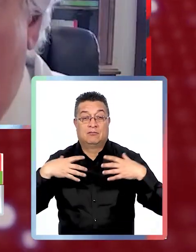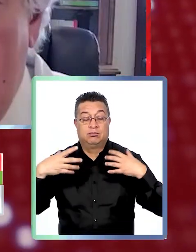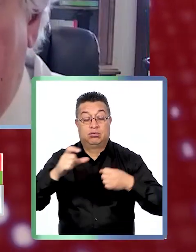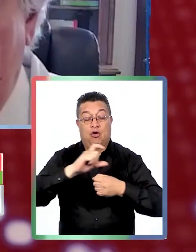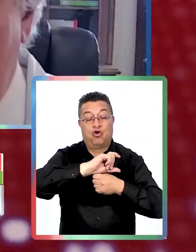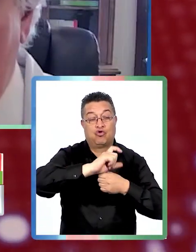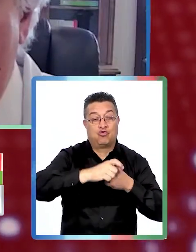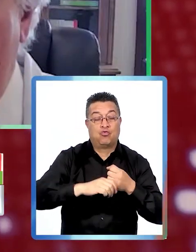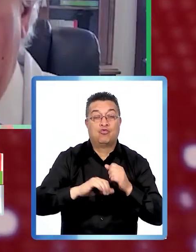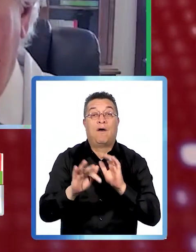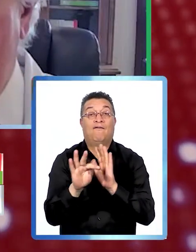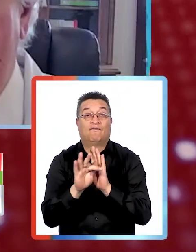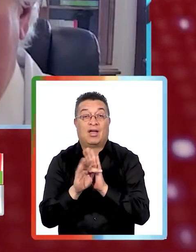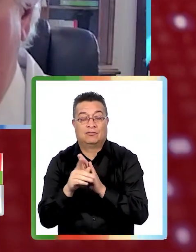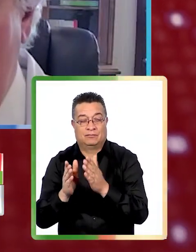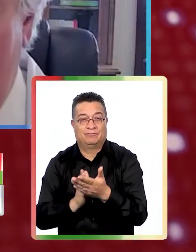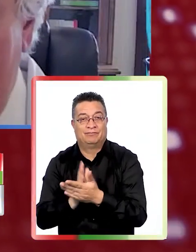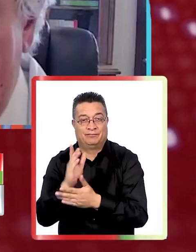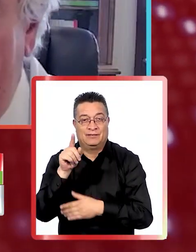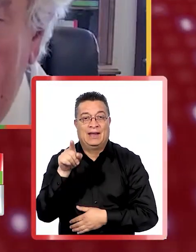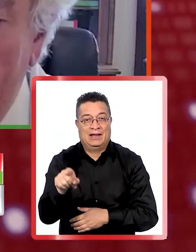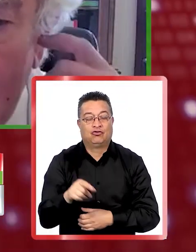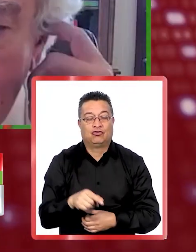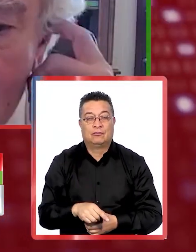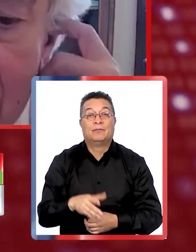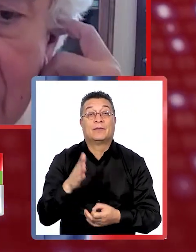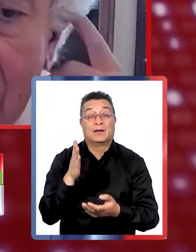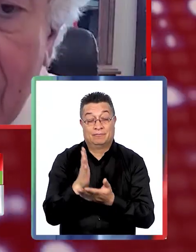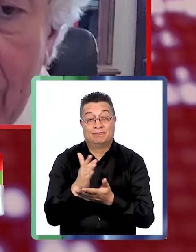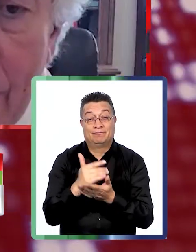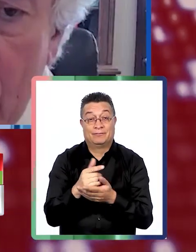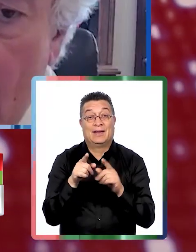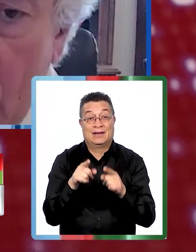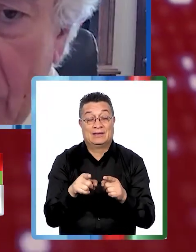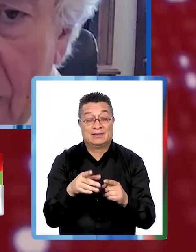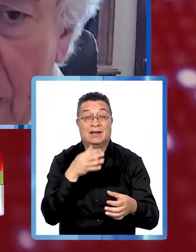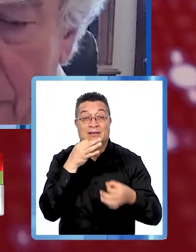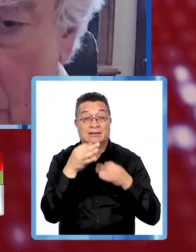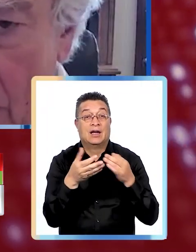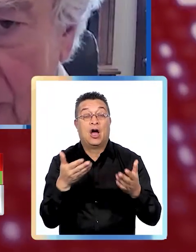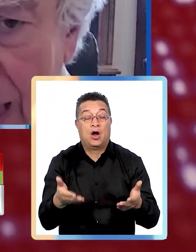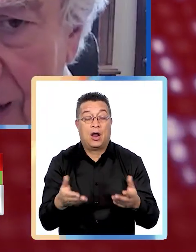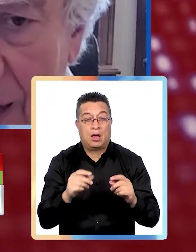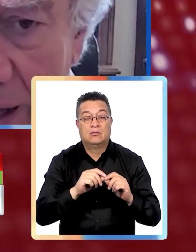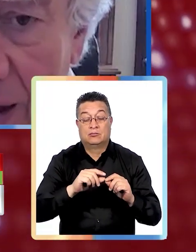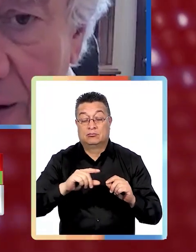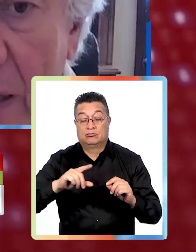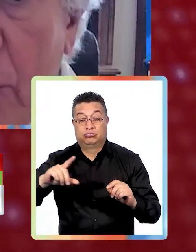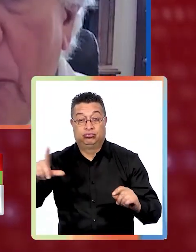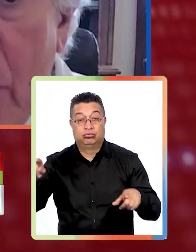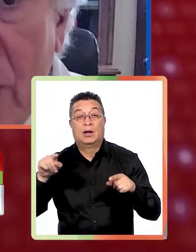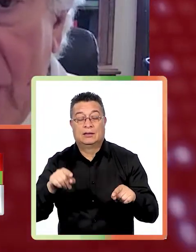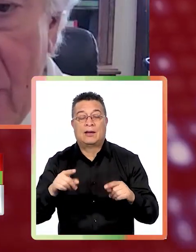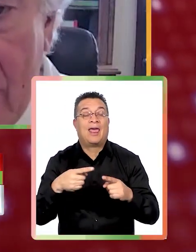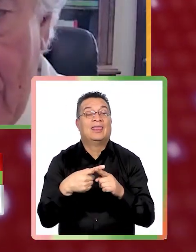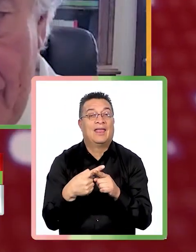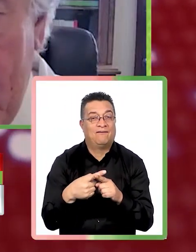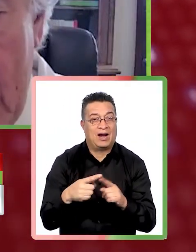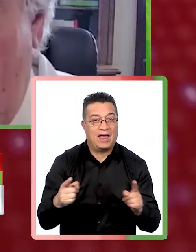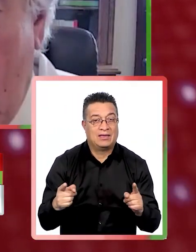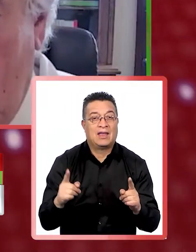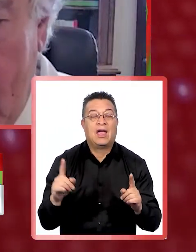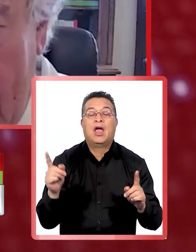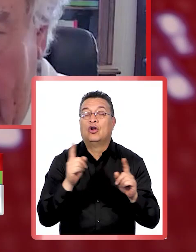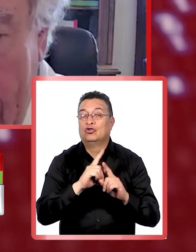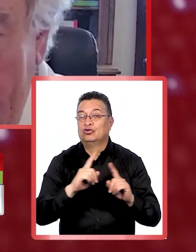como Google y Facebook las que iniciaron eso. Las medidas de las que hablamos ahora para aumentar la natalidad son muy distintas